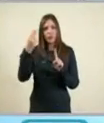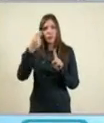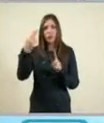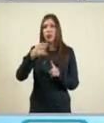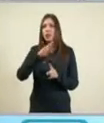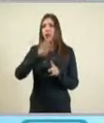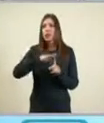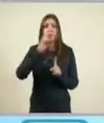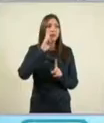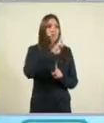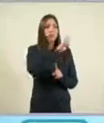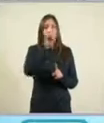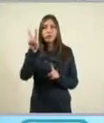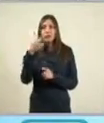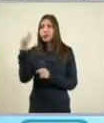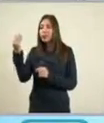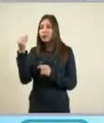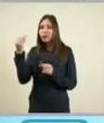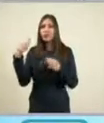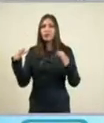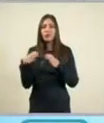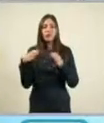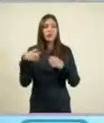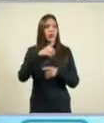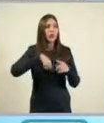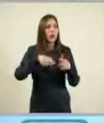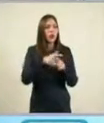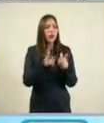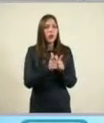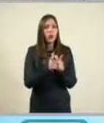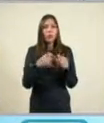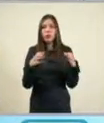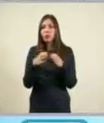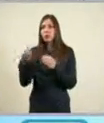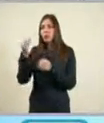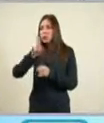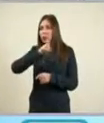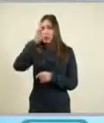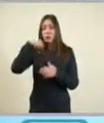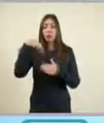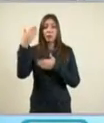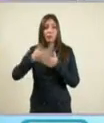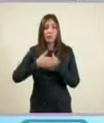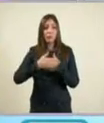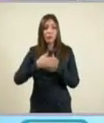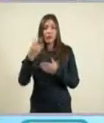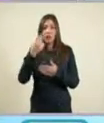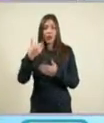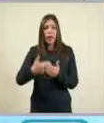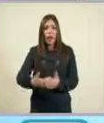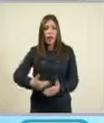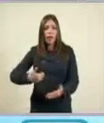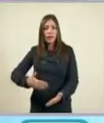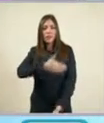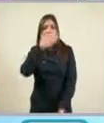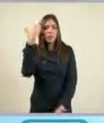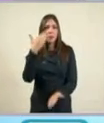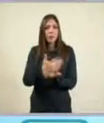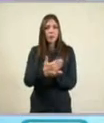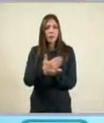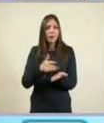una gran pugna entre un par de pandillas y está a punto de detonarse un evento violento, hay que intervenir antes.